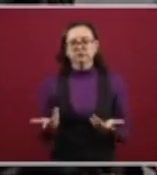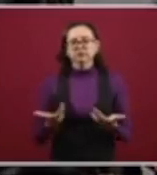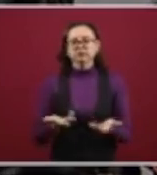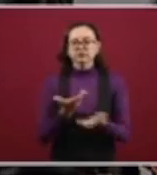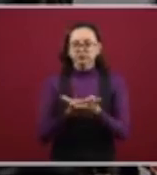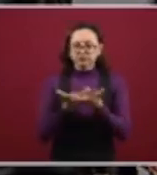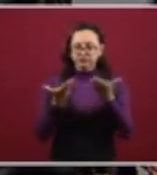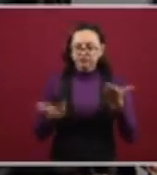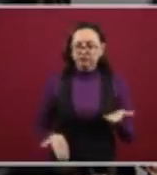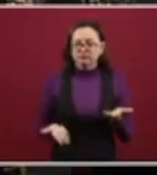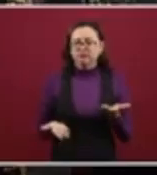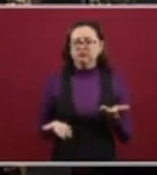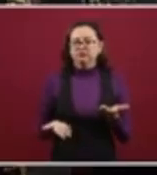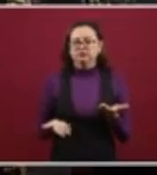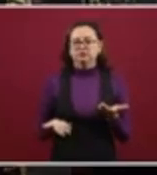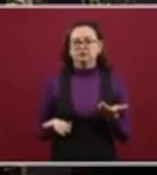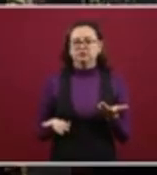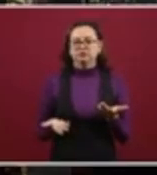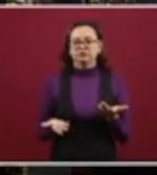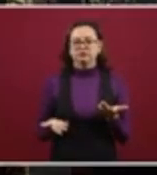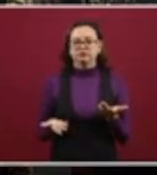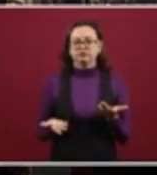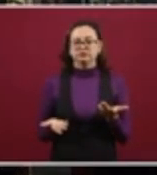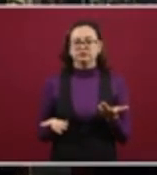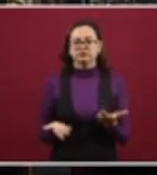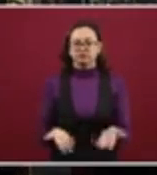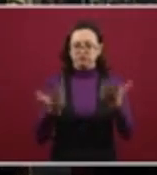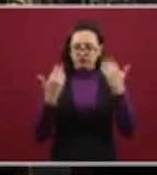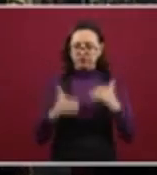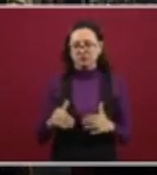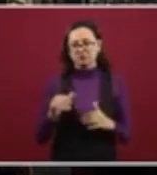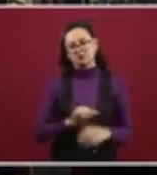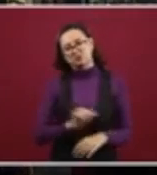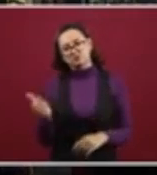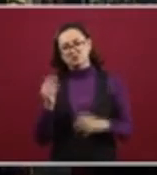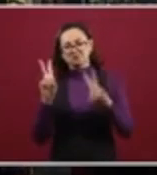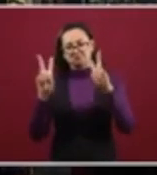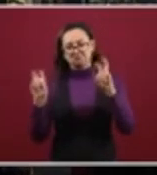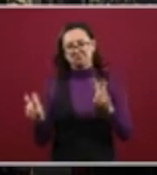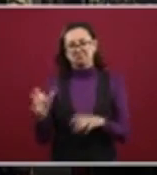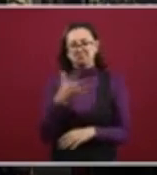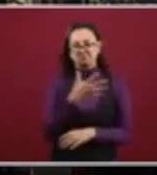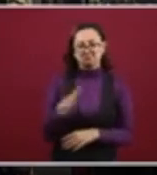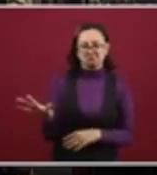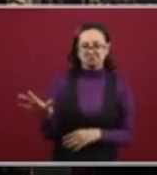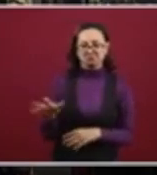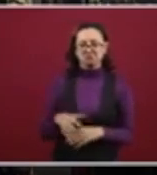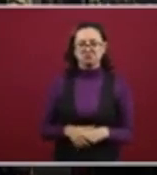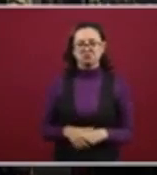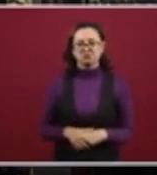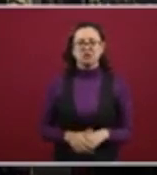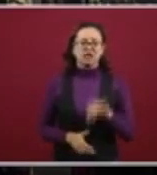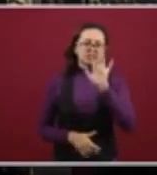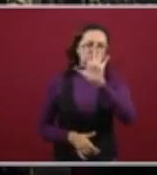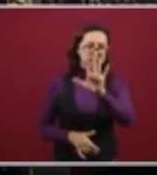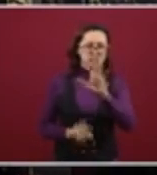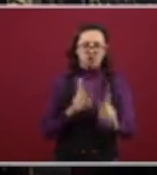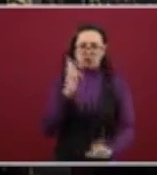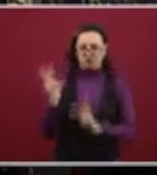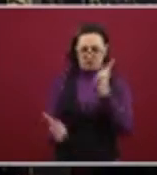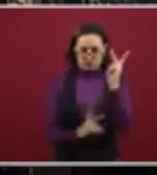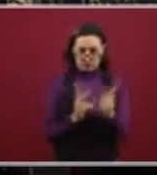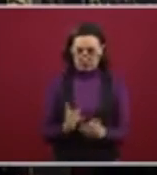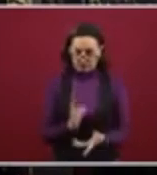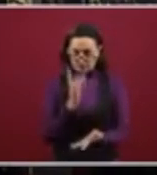parece, vamos a lo general y contestamos 5 preguntas, ¿no?